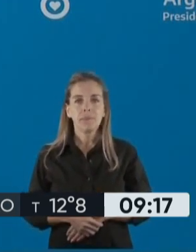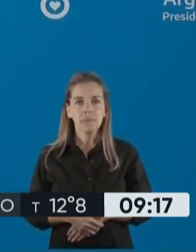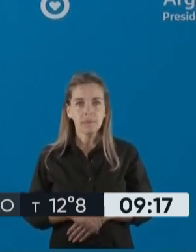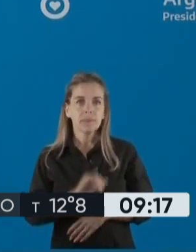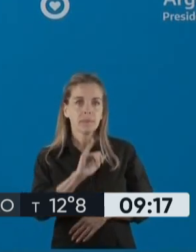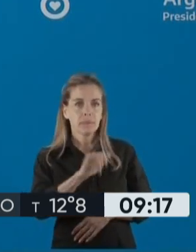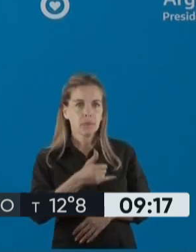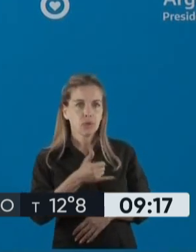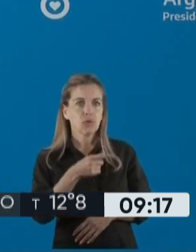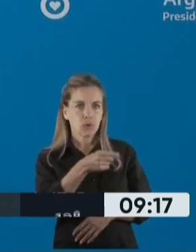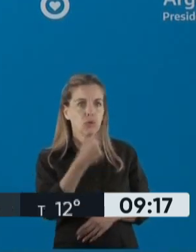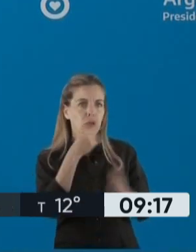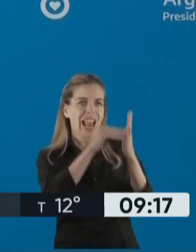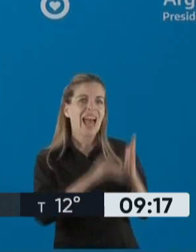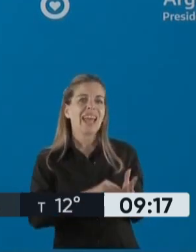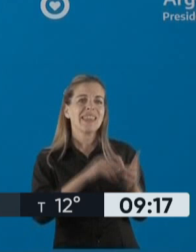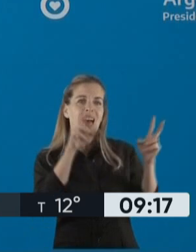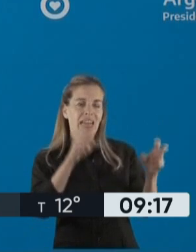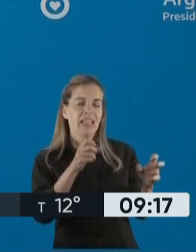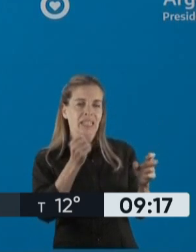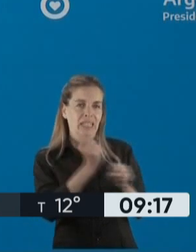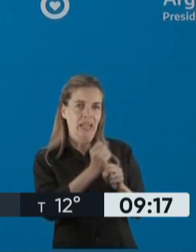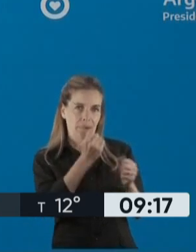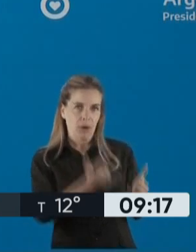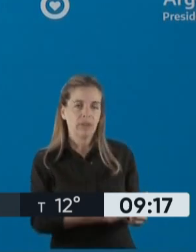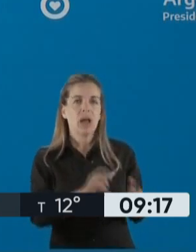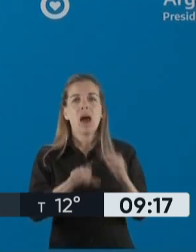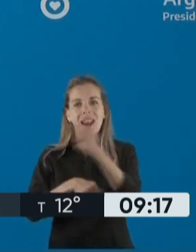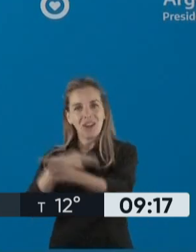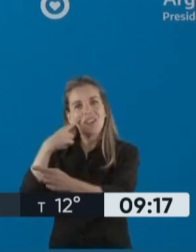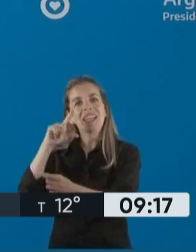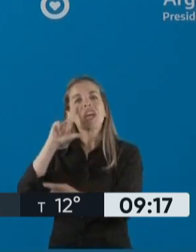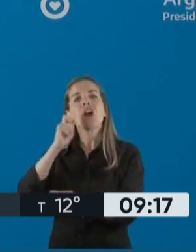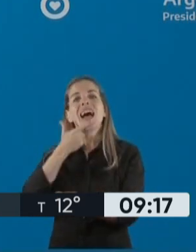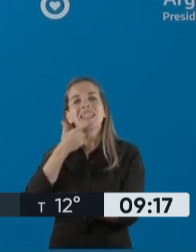Sí, hoy lo recibe, está en la agenda. Ahora sí, Nicolás Gallardo.